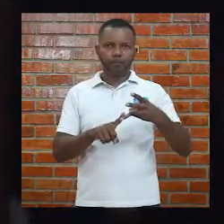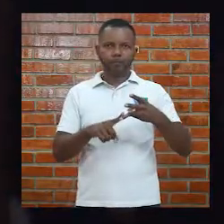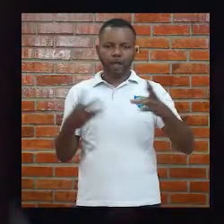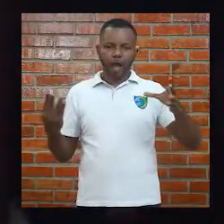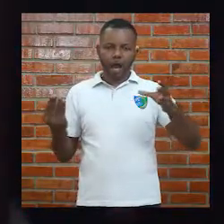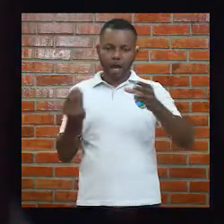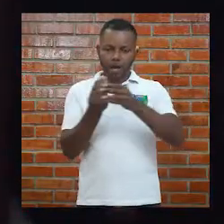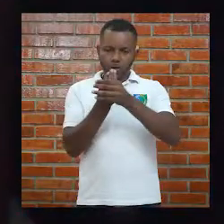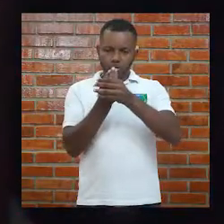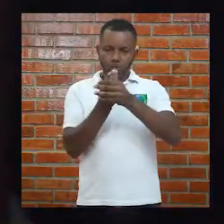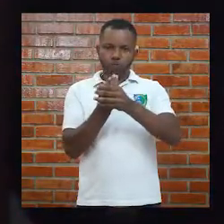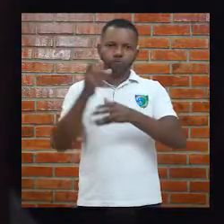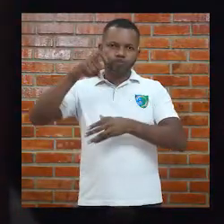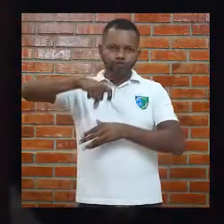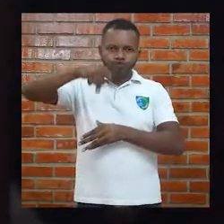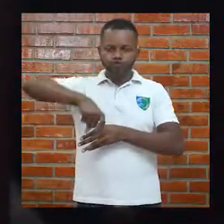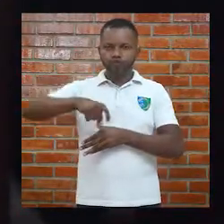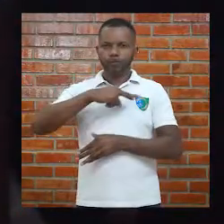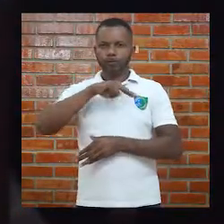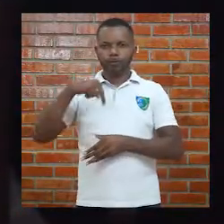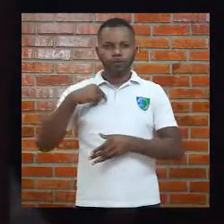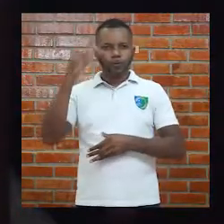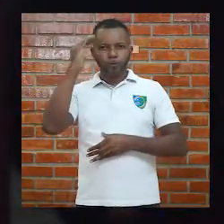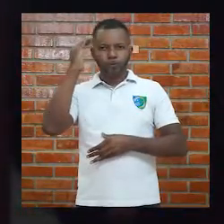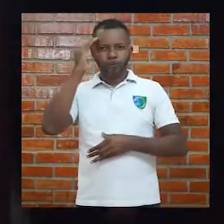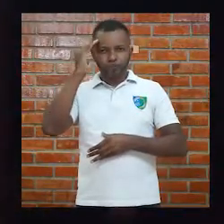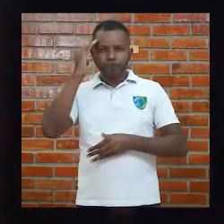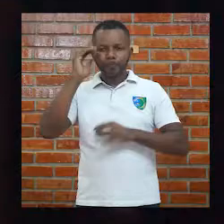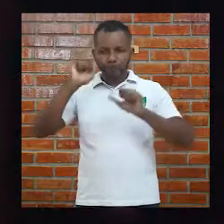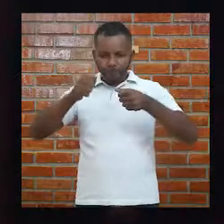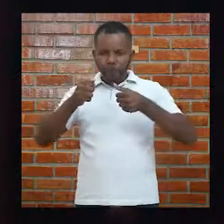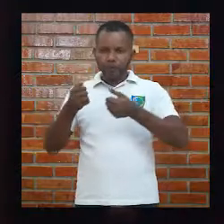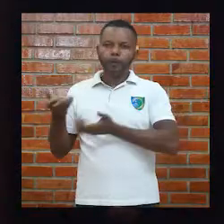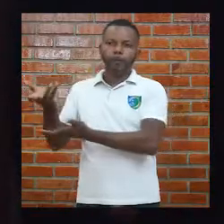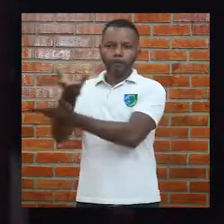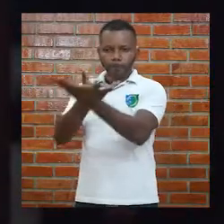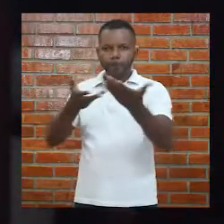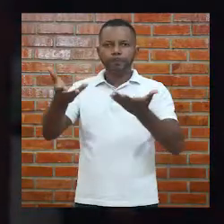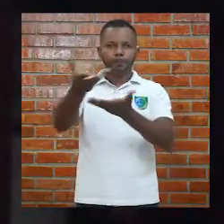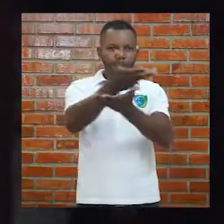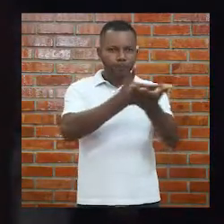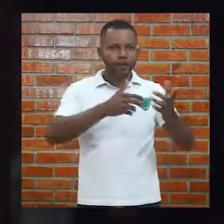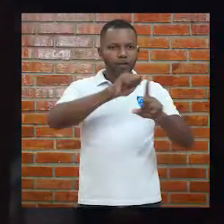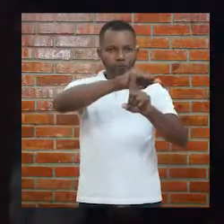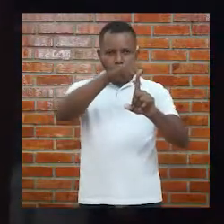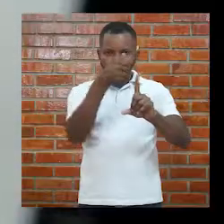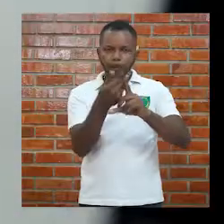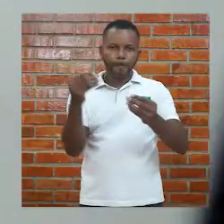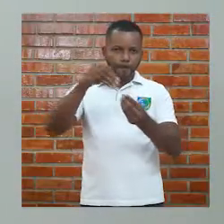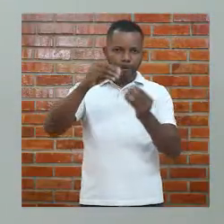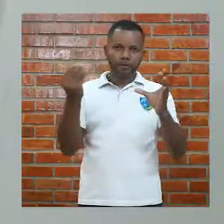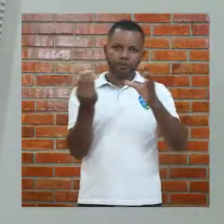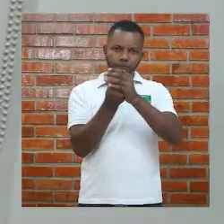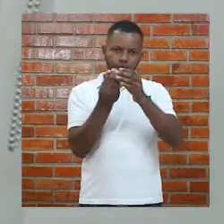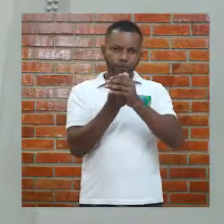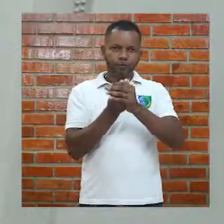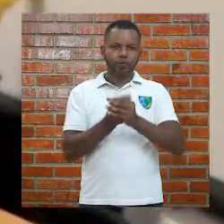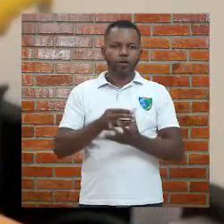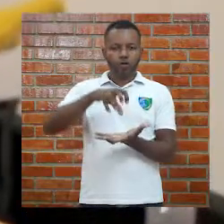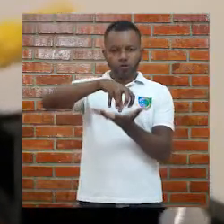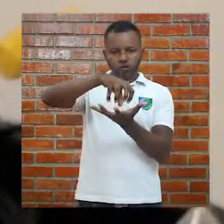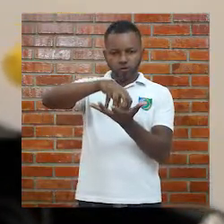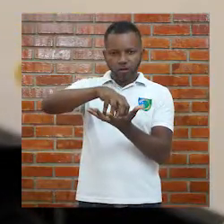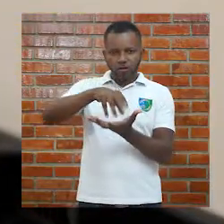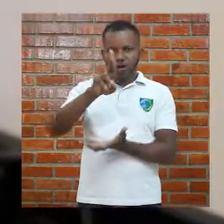la inclusión. Necesitamos que el conocimiento sirva para lograr una sociedad mucho más incluyente. Los Centros Regionales para